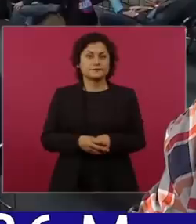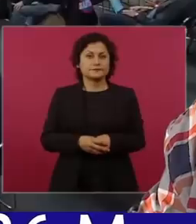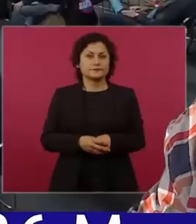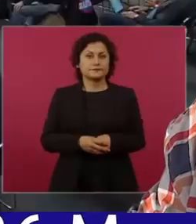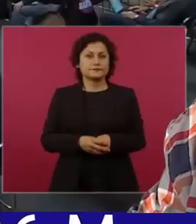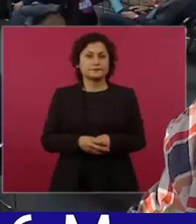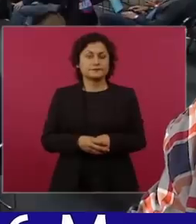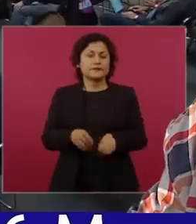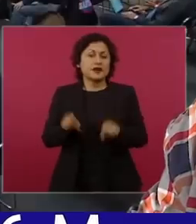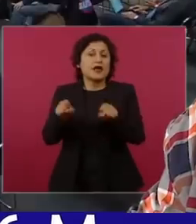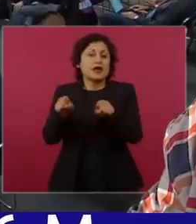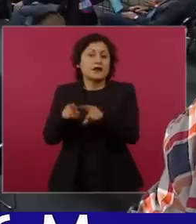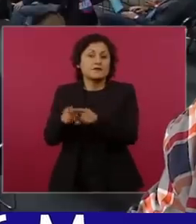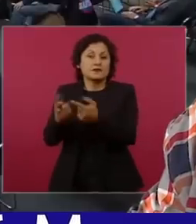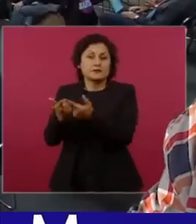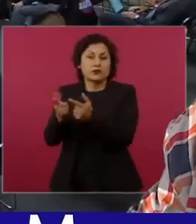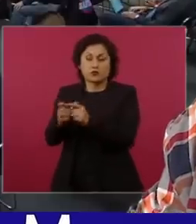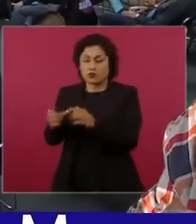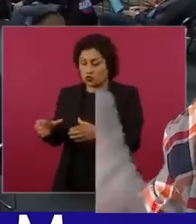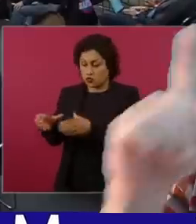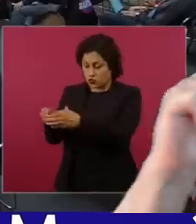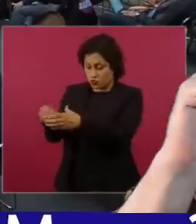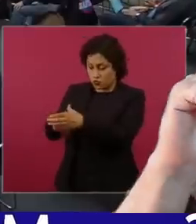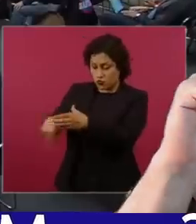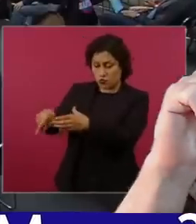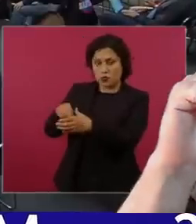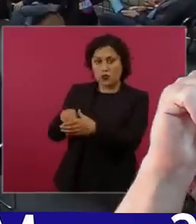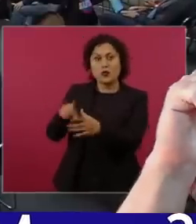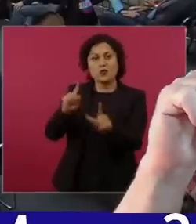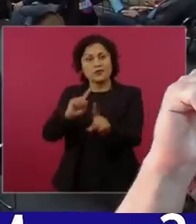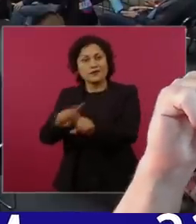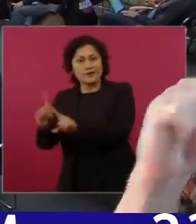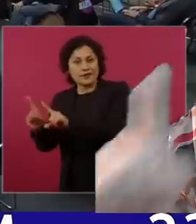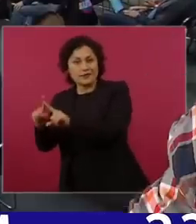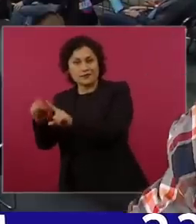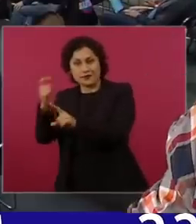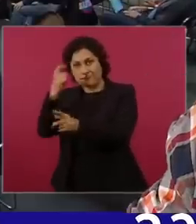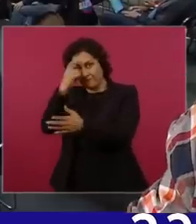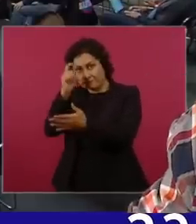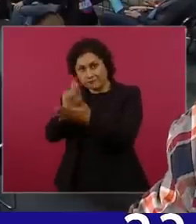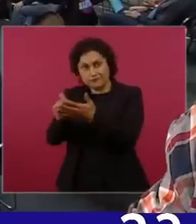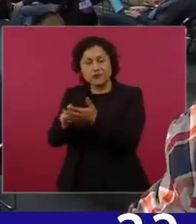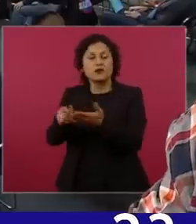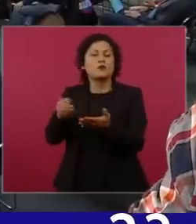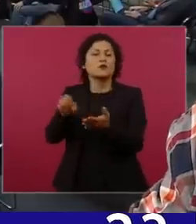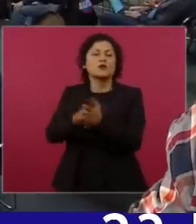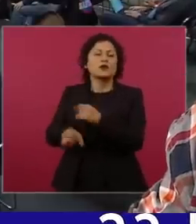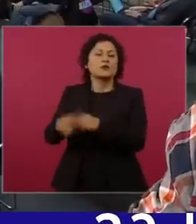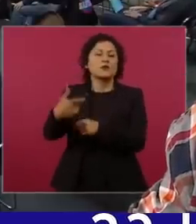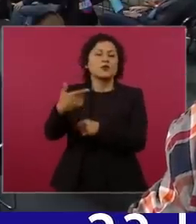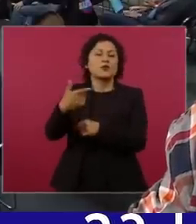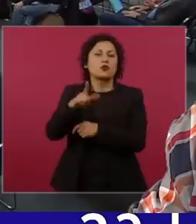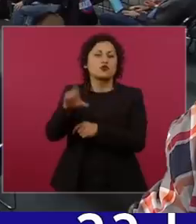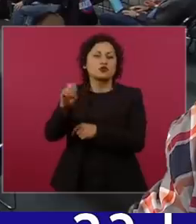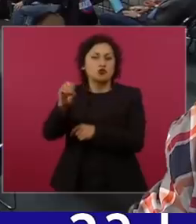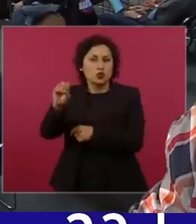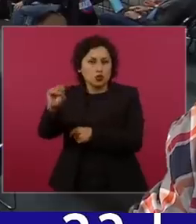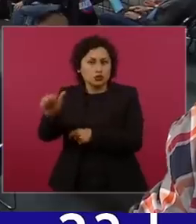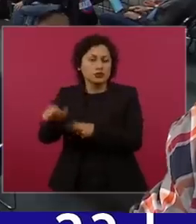o asesorados por Vargas Llosa y todo el grupo, el señor que está también detenido,